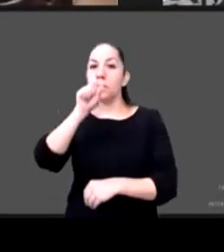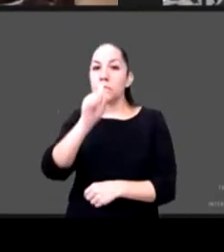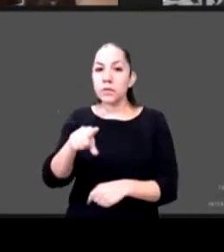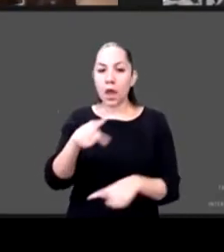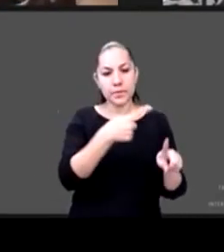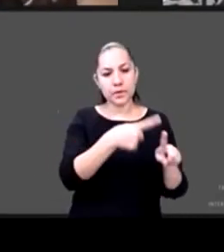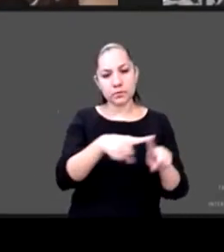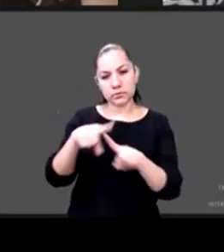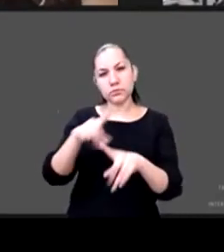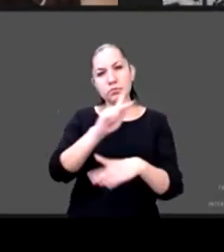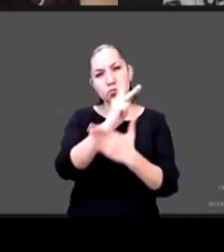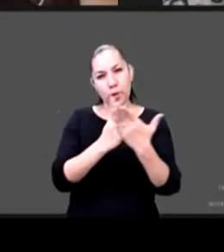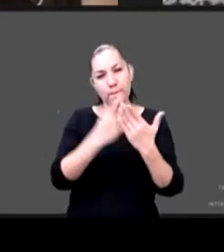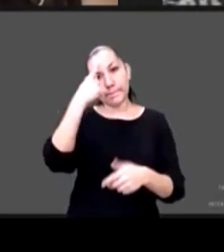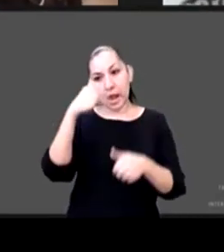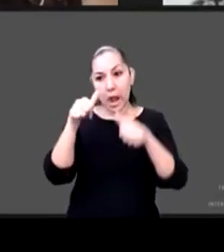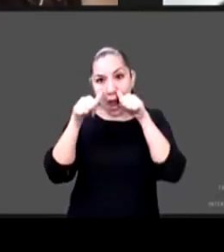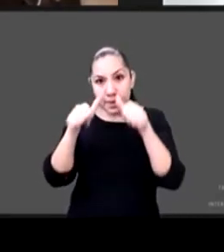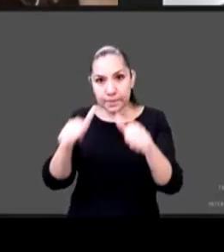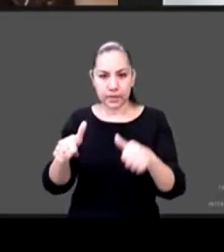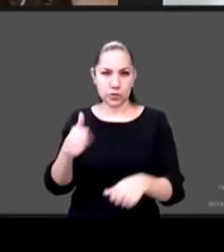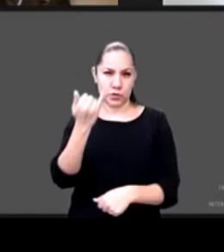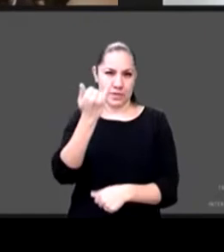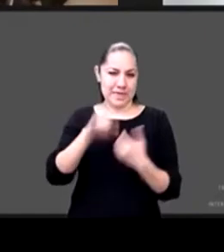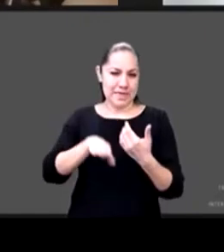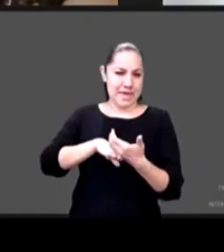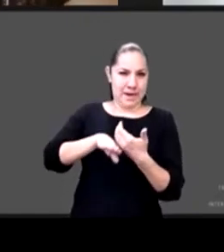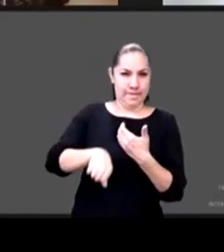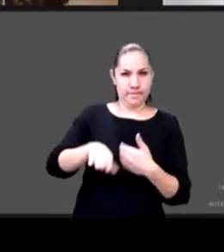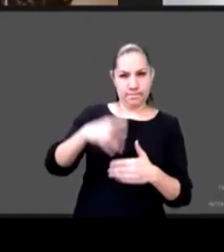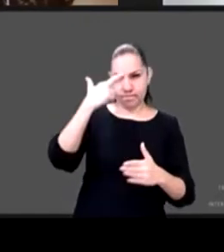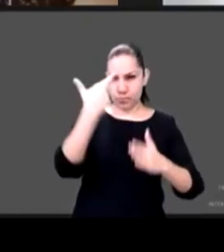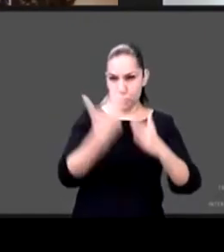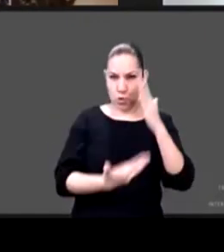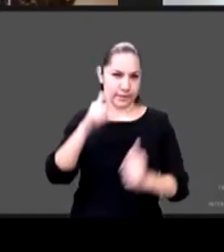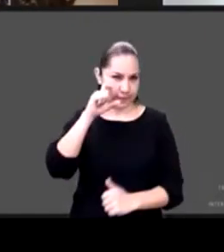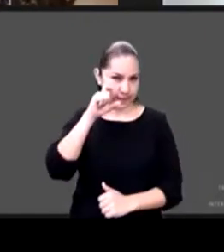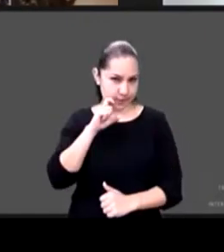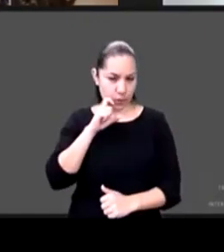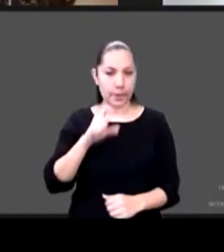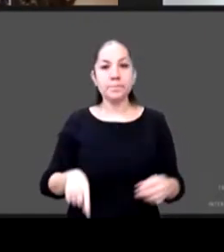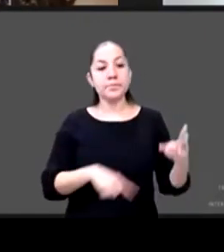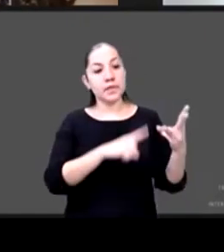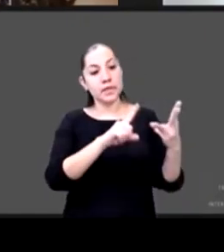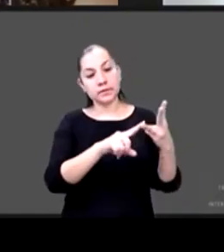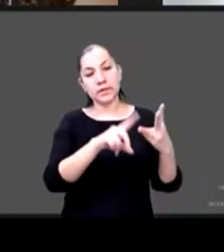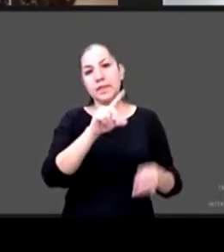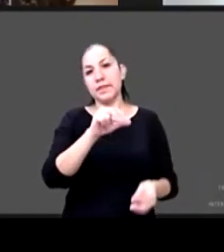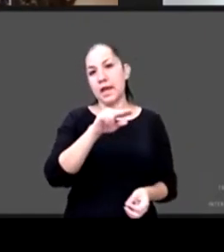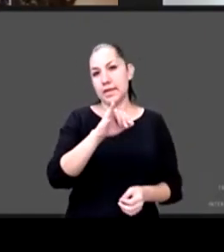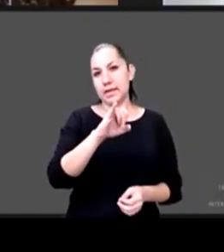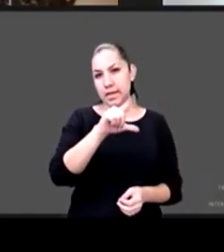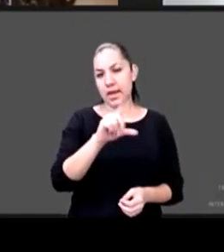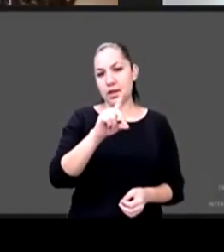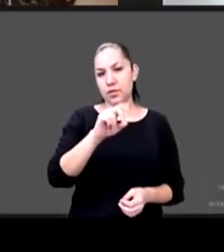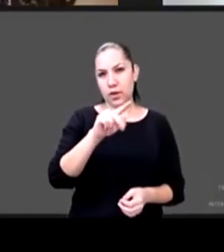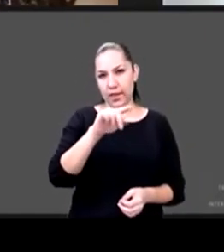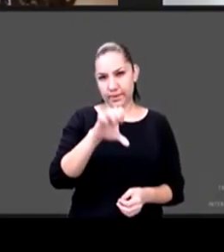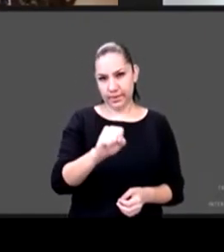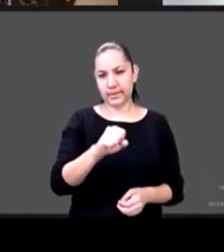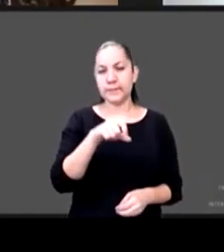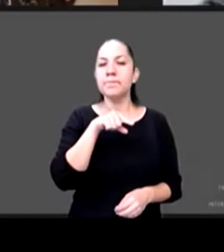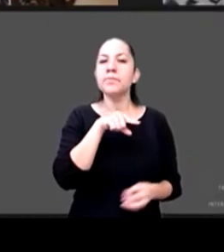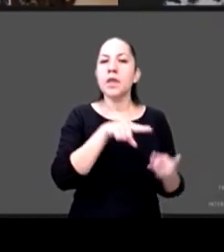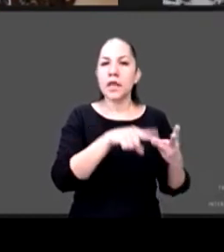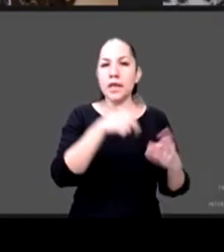de la violencia sexual. Y también se encuentra con nosotros Daniela Dorantes Salgado, directora general de Servicios a la